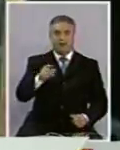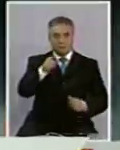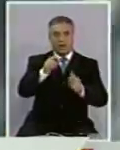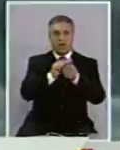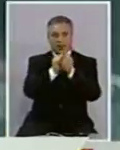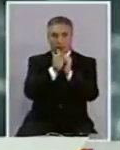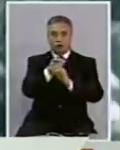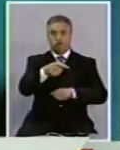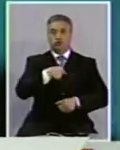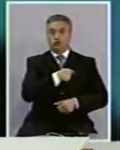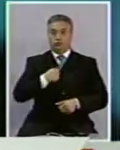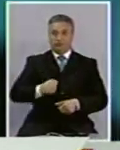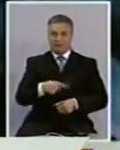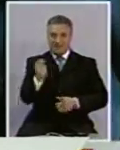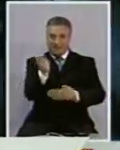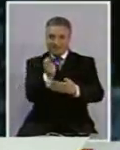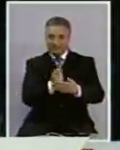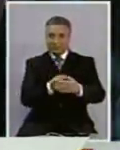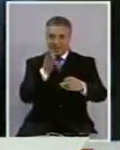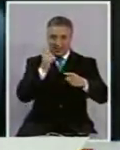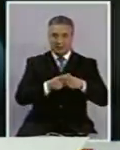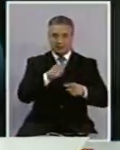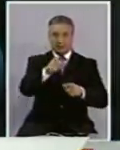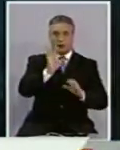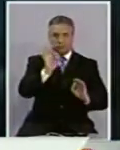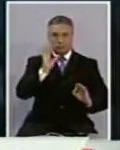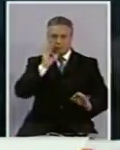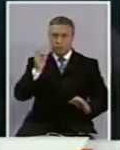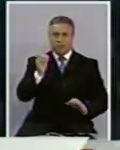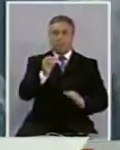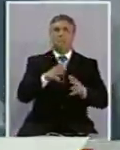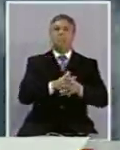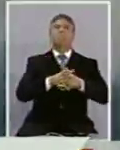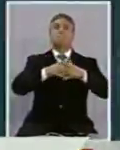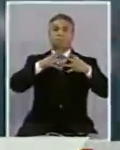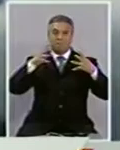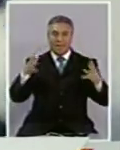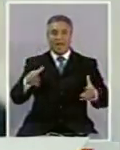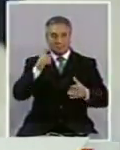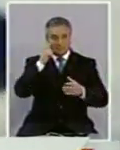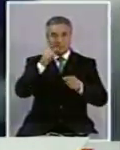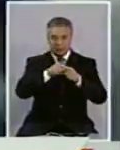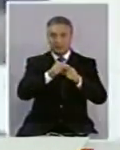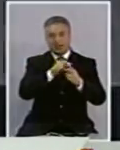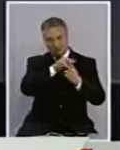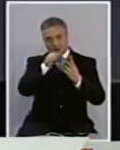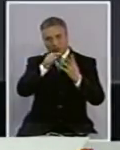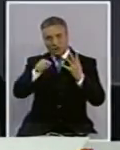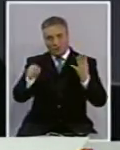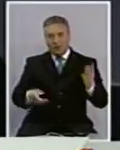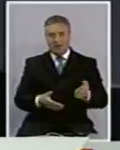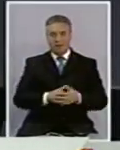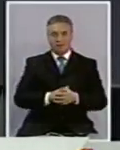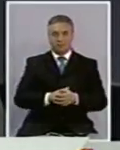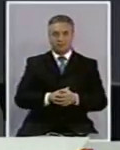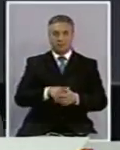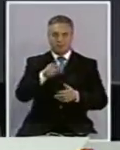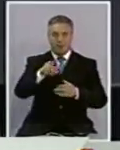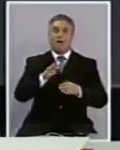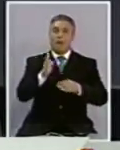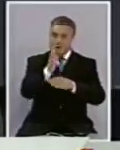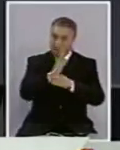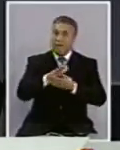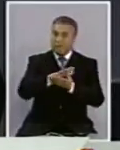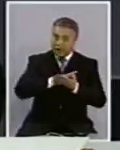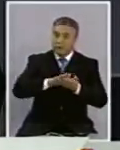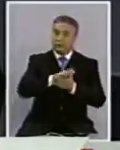del superhéroe de los cómics reivindica el icono y ahora crea más expectativas para la secuela. Son las bases para una